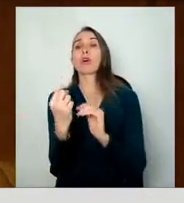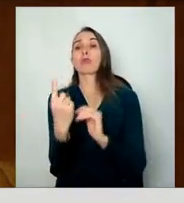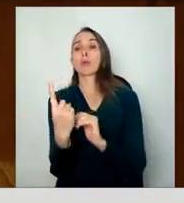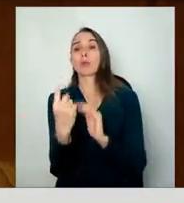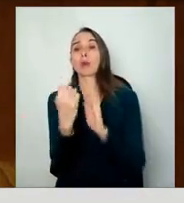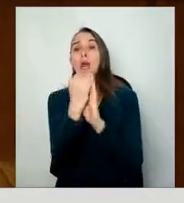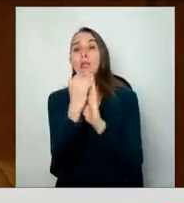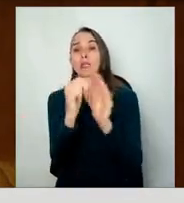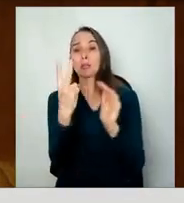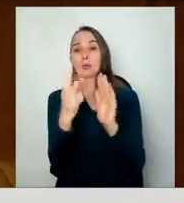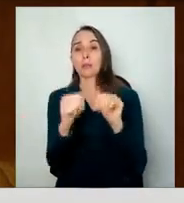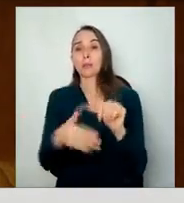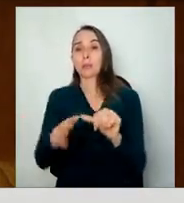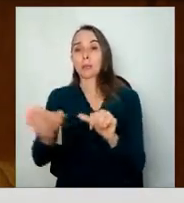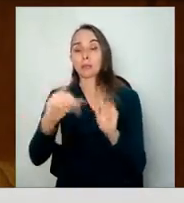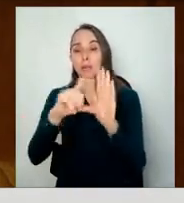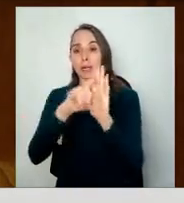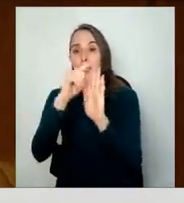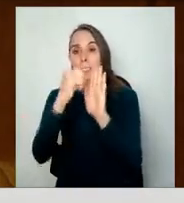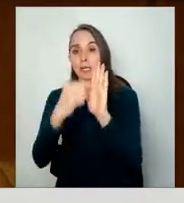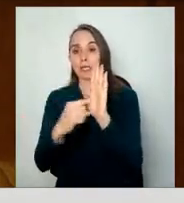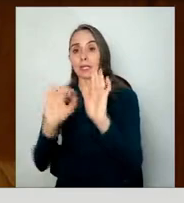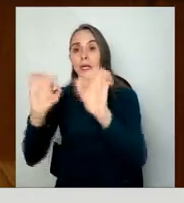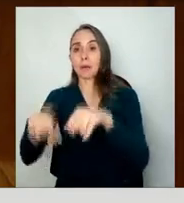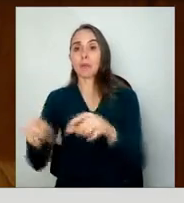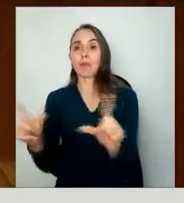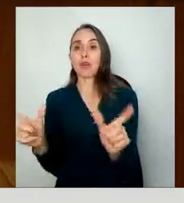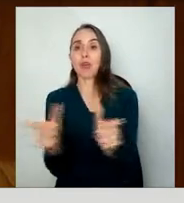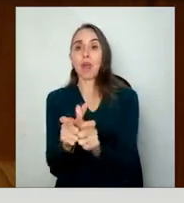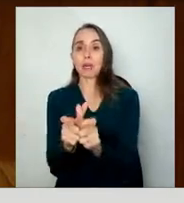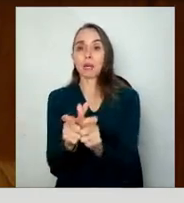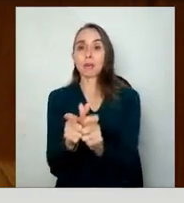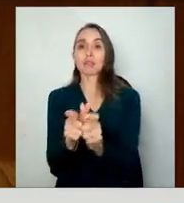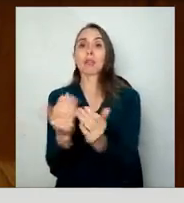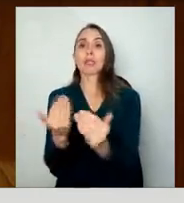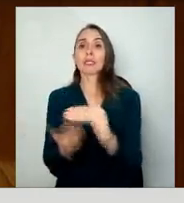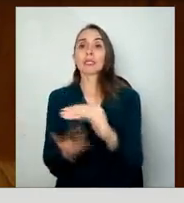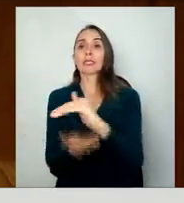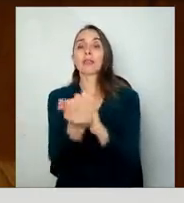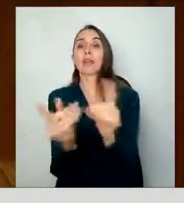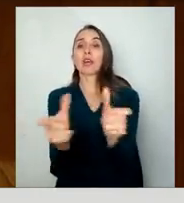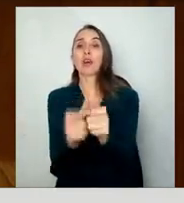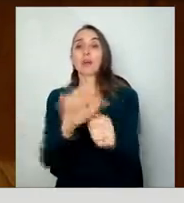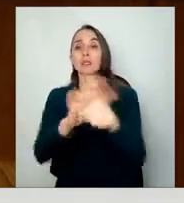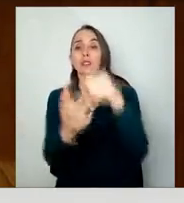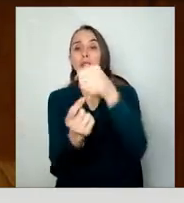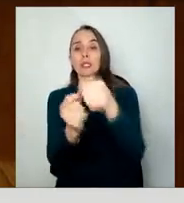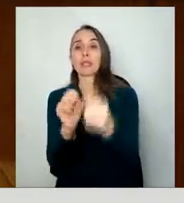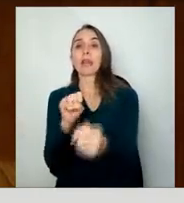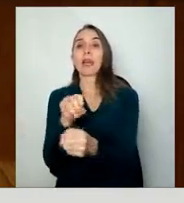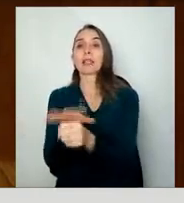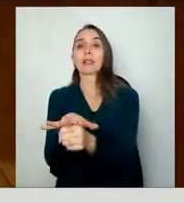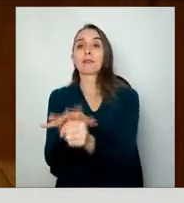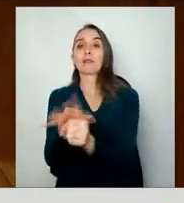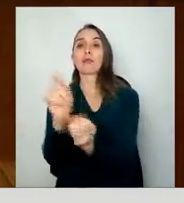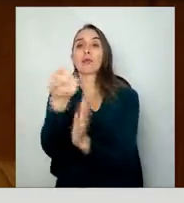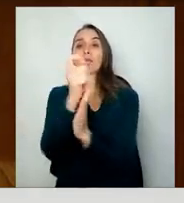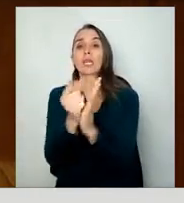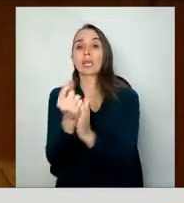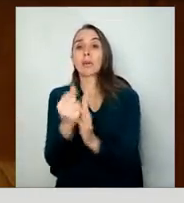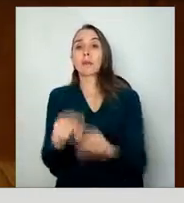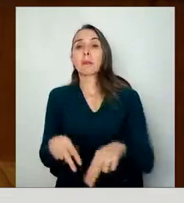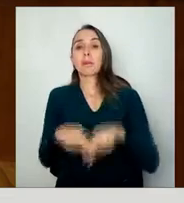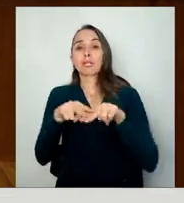transitorio del texto aprobado por esta comisión deben ser conocidas por la comisión de Hacienda por incidir en materias presupuestarias y